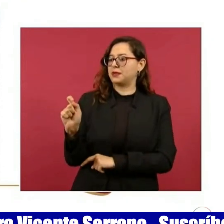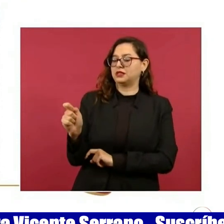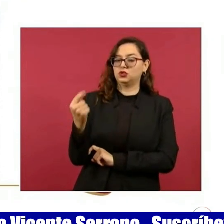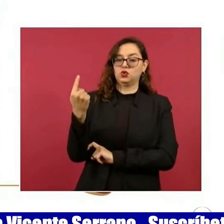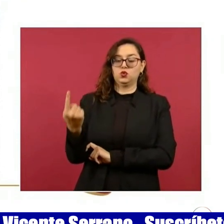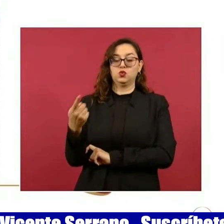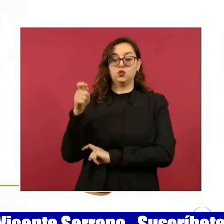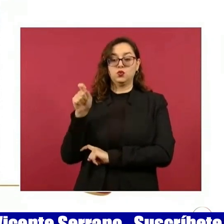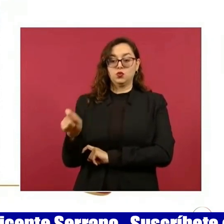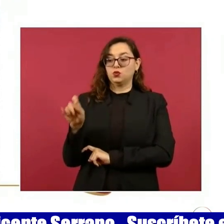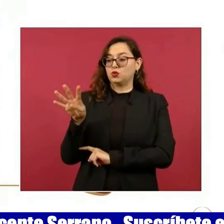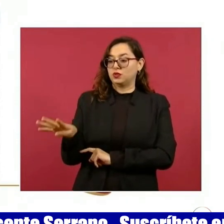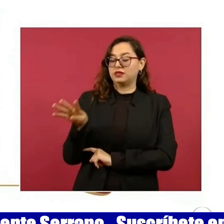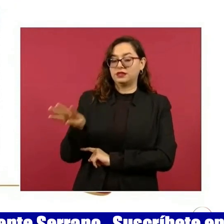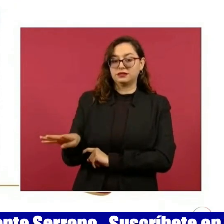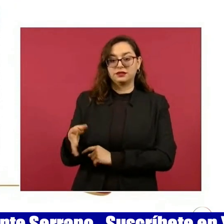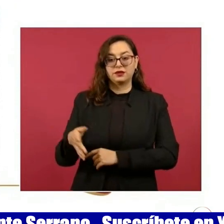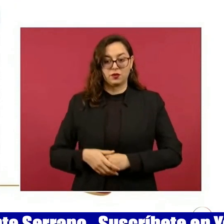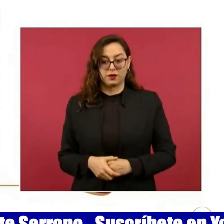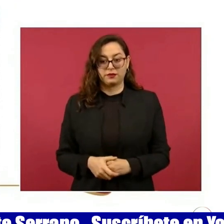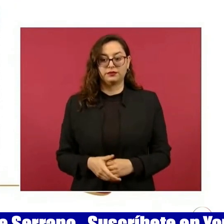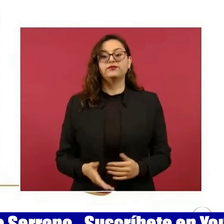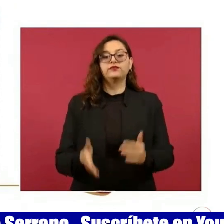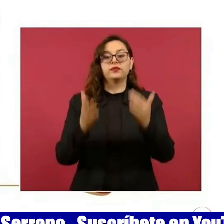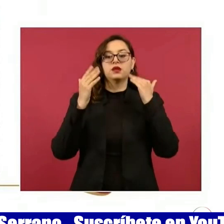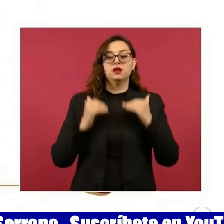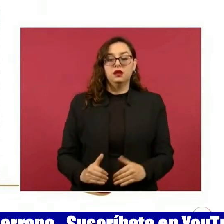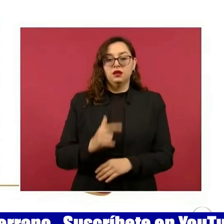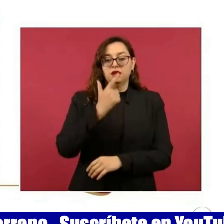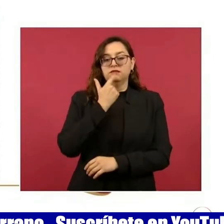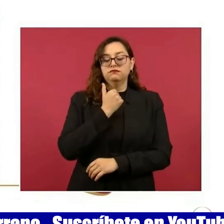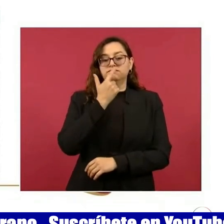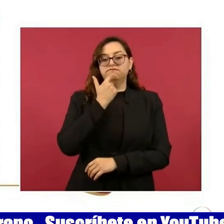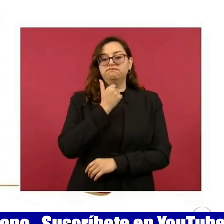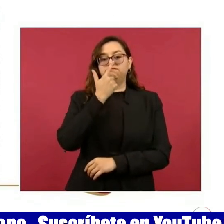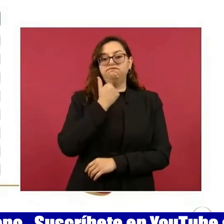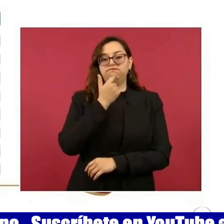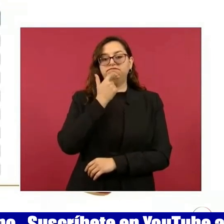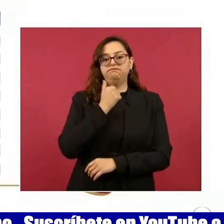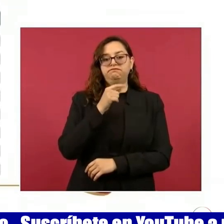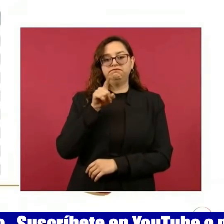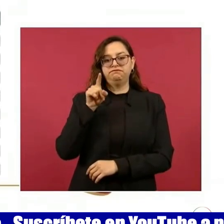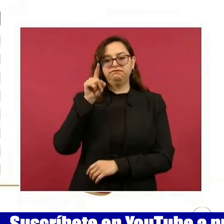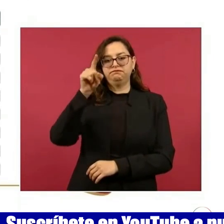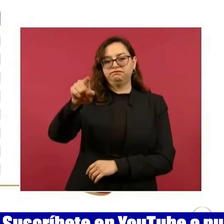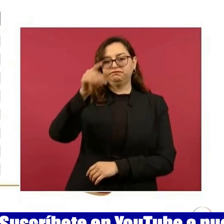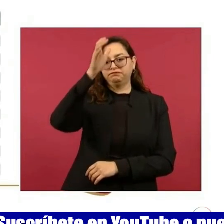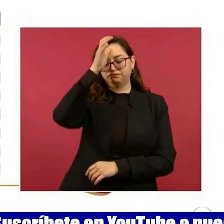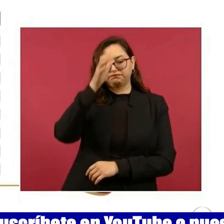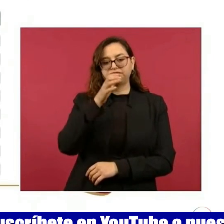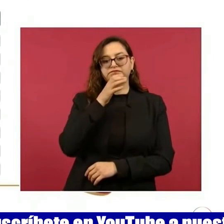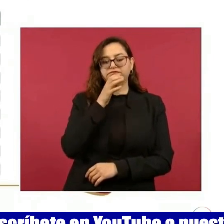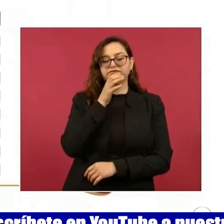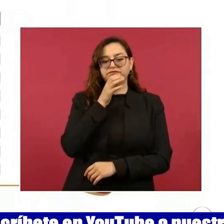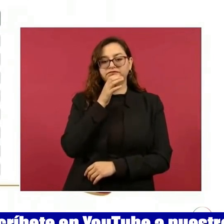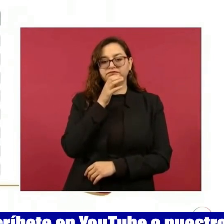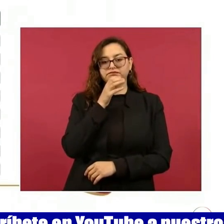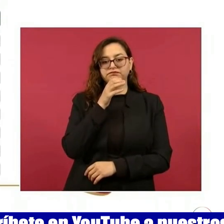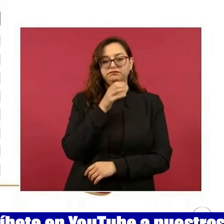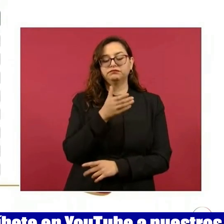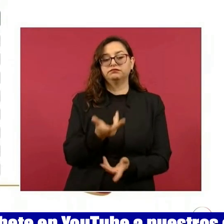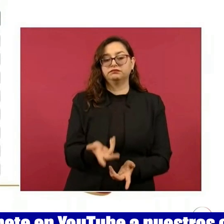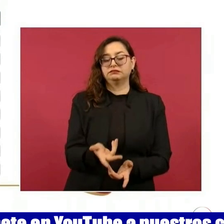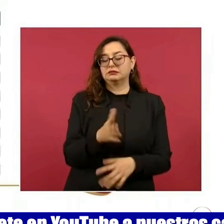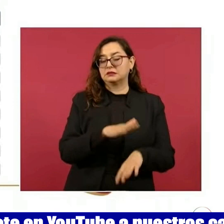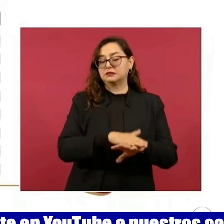carga normalmente más, que es la Premium, vean cómo Móvil en Monclova, Coahuila, que fue la más alta en el país, con un precio